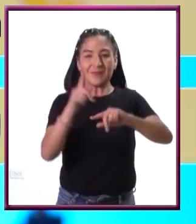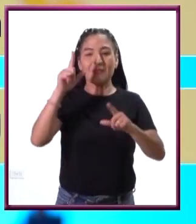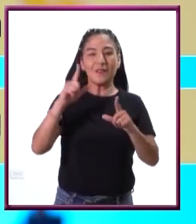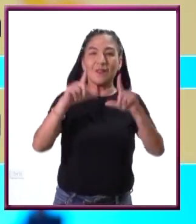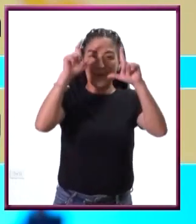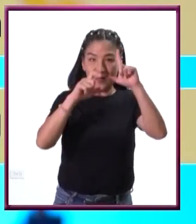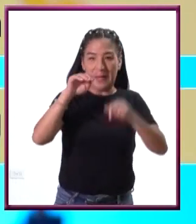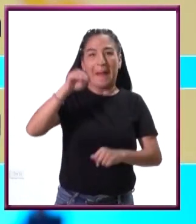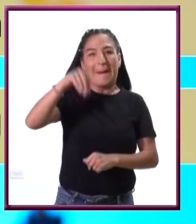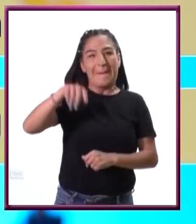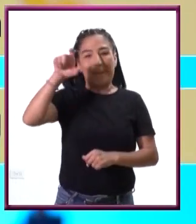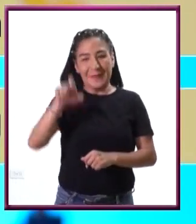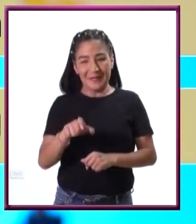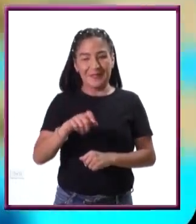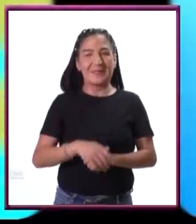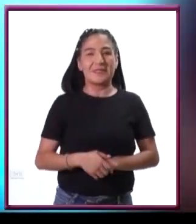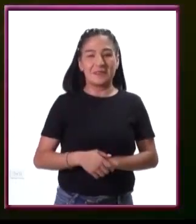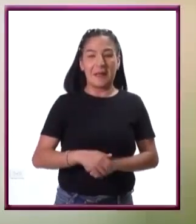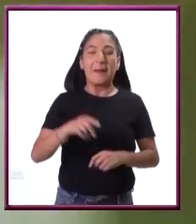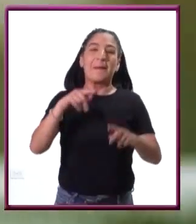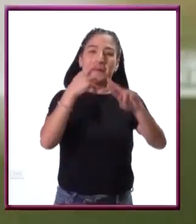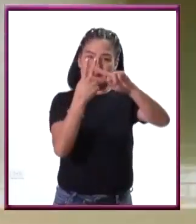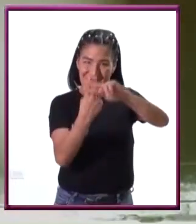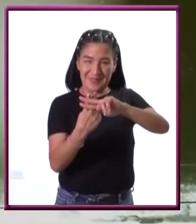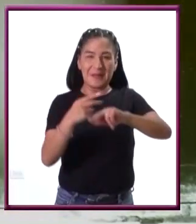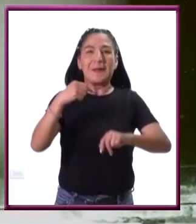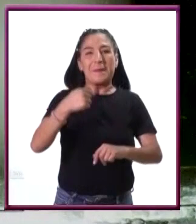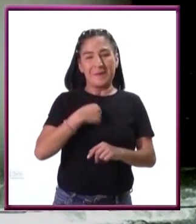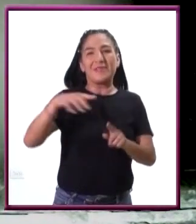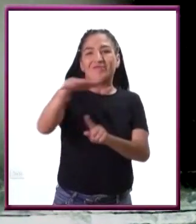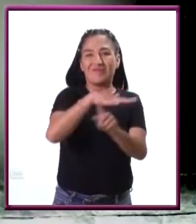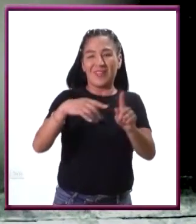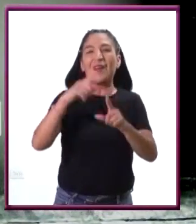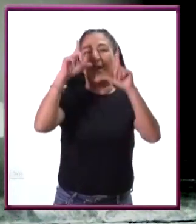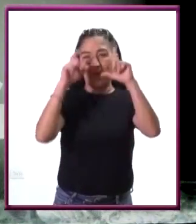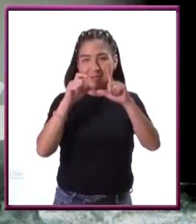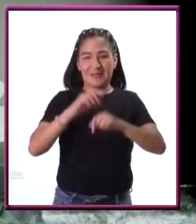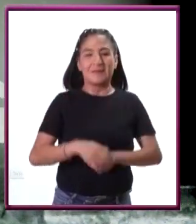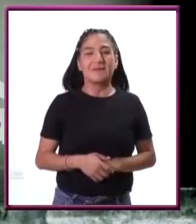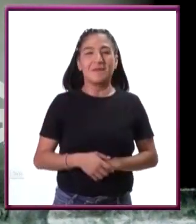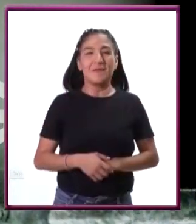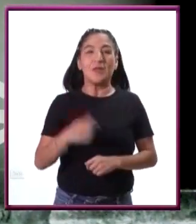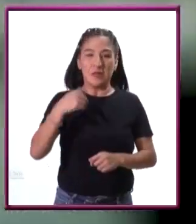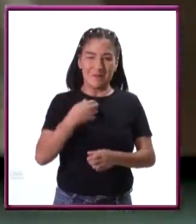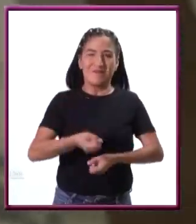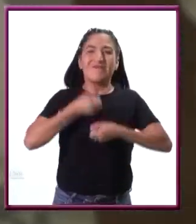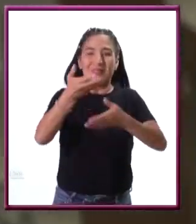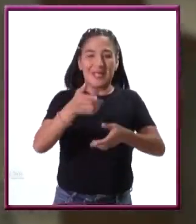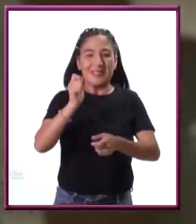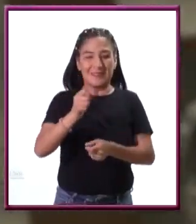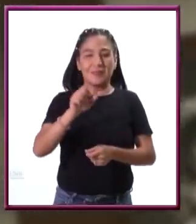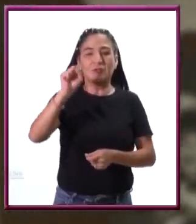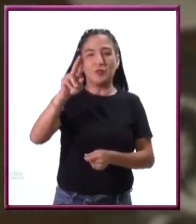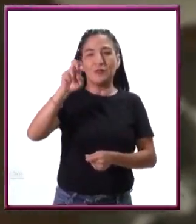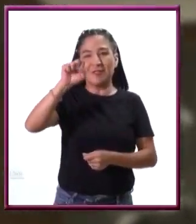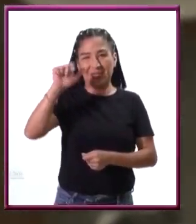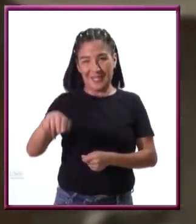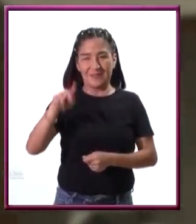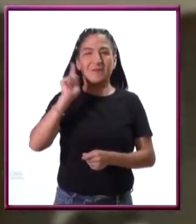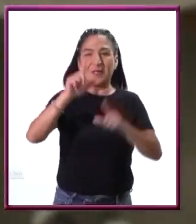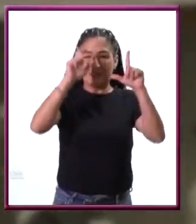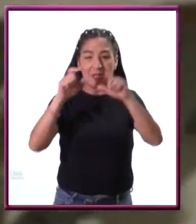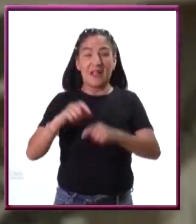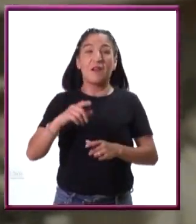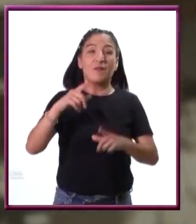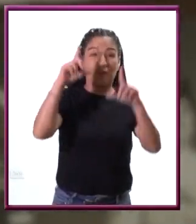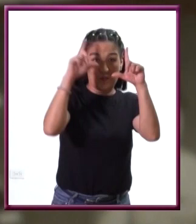fotográficamx y mi entorno en una foto. Te comparto esta frase de la escritora Susan Sontag. Las fotografías alteran